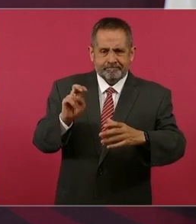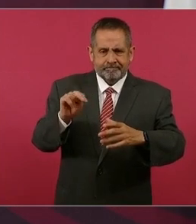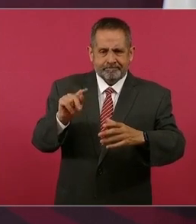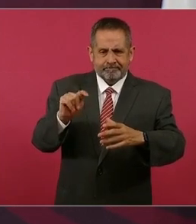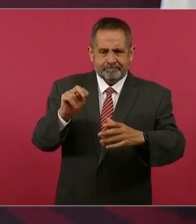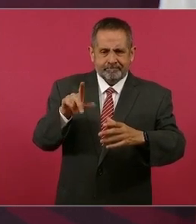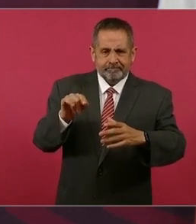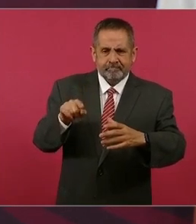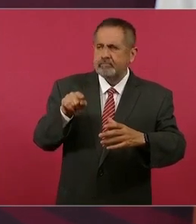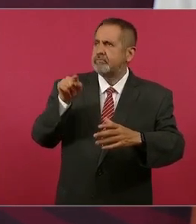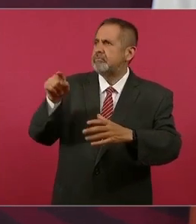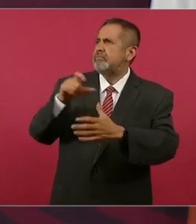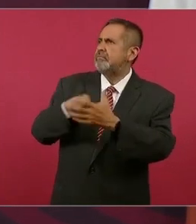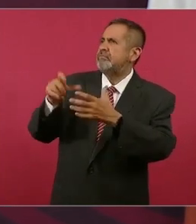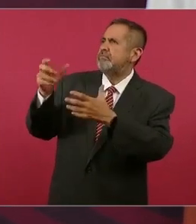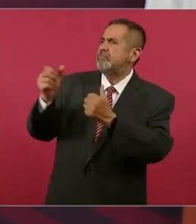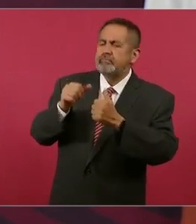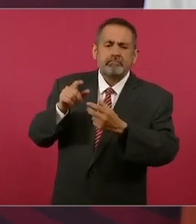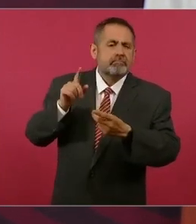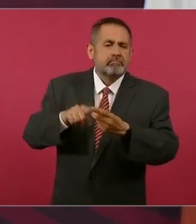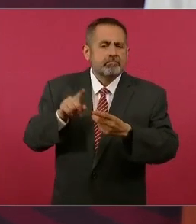a dónde